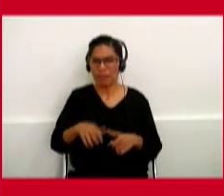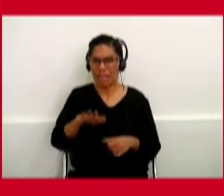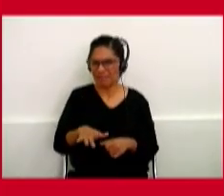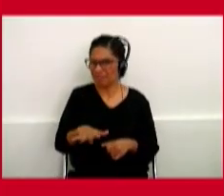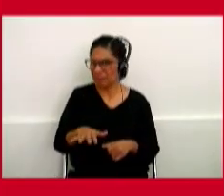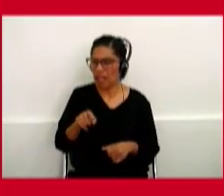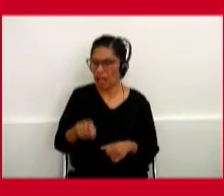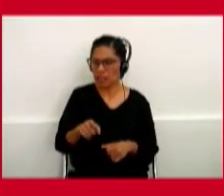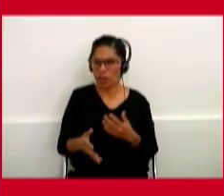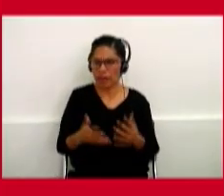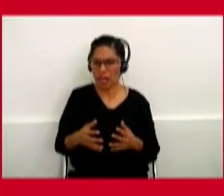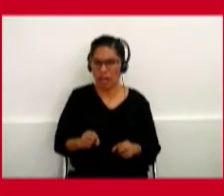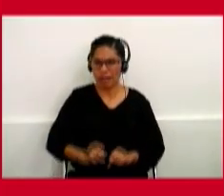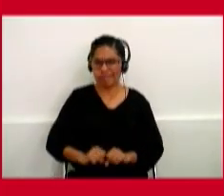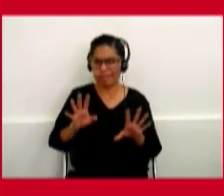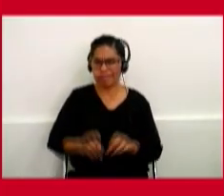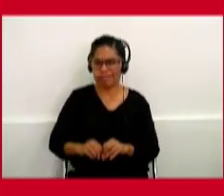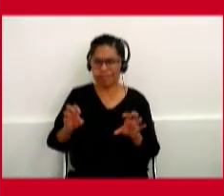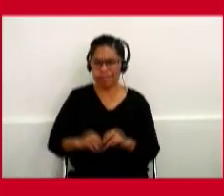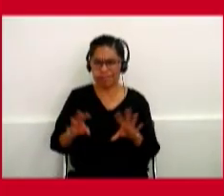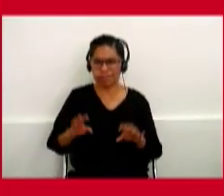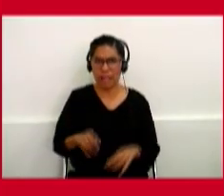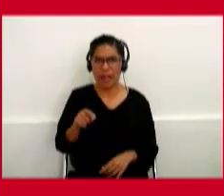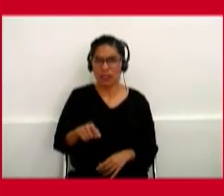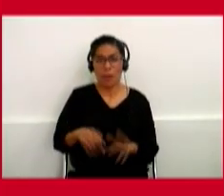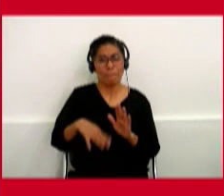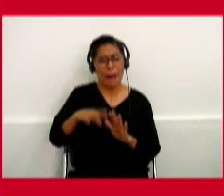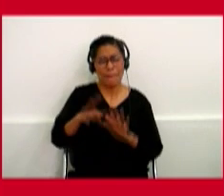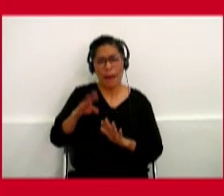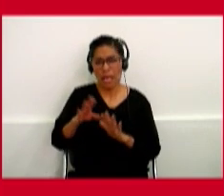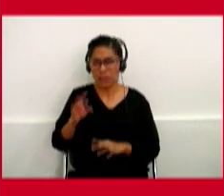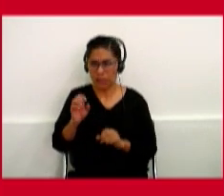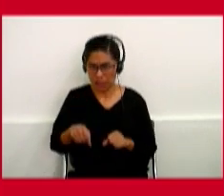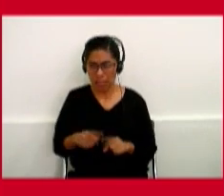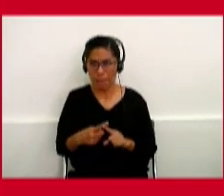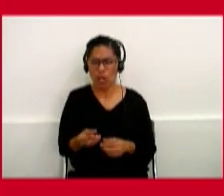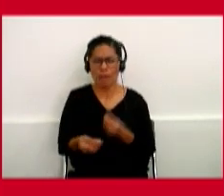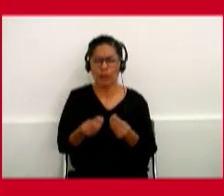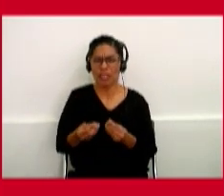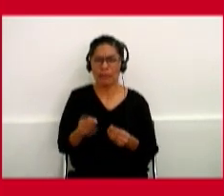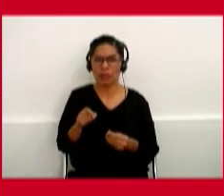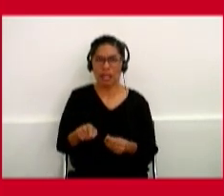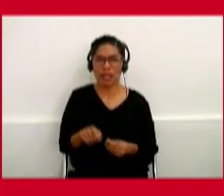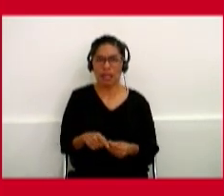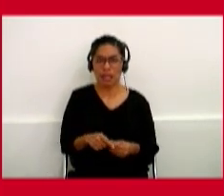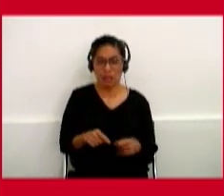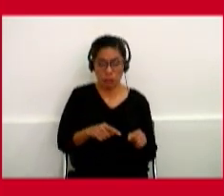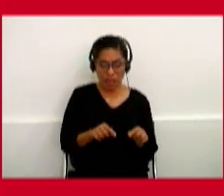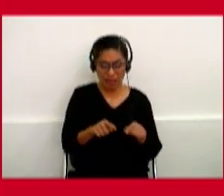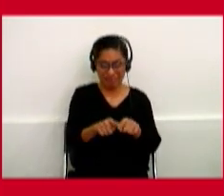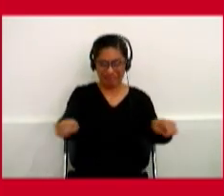de explosivos, porque consumo más explosivo no es por el factor de carga necesariamente, sino porque consumo más explosivo por la longitud,